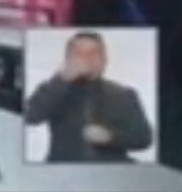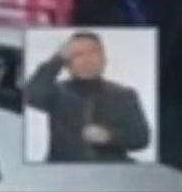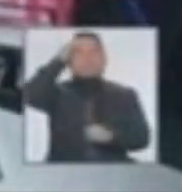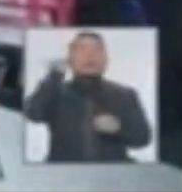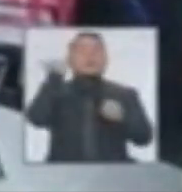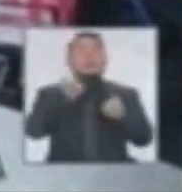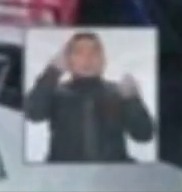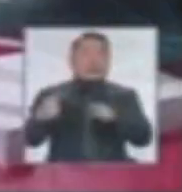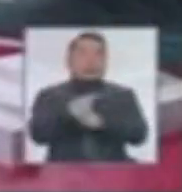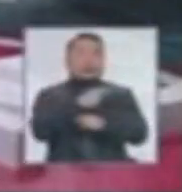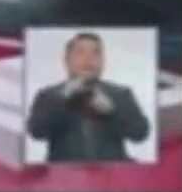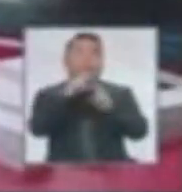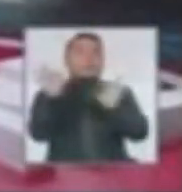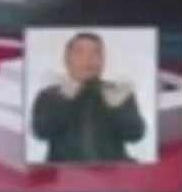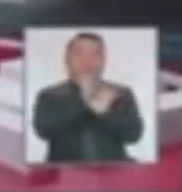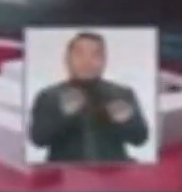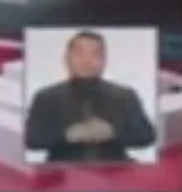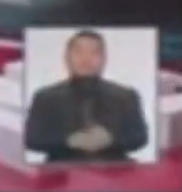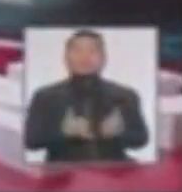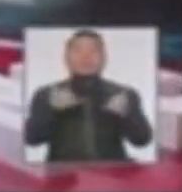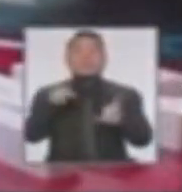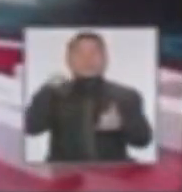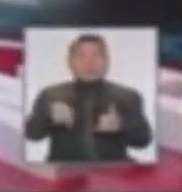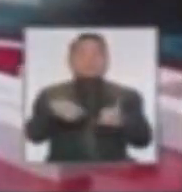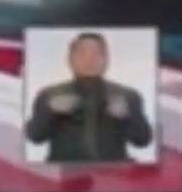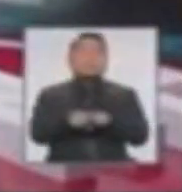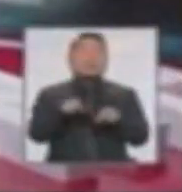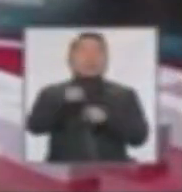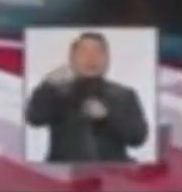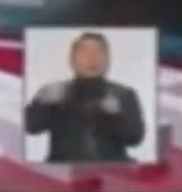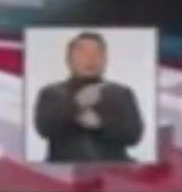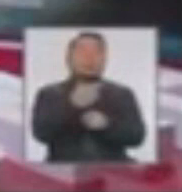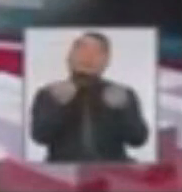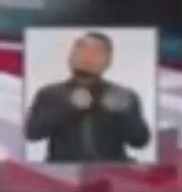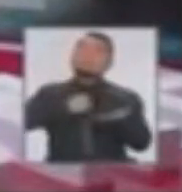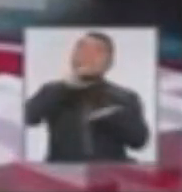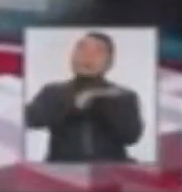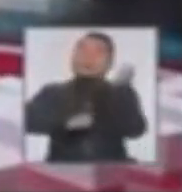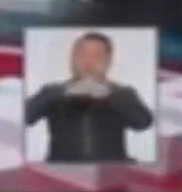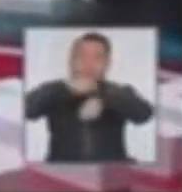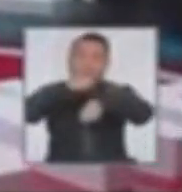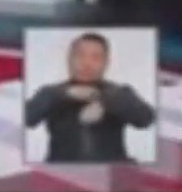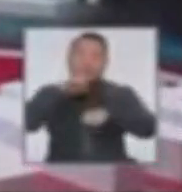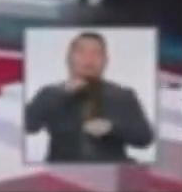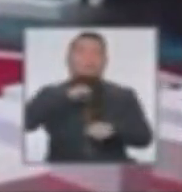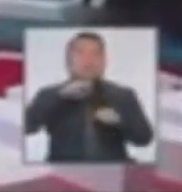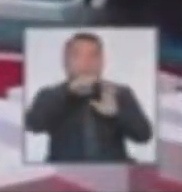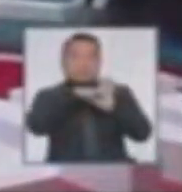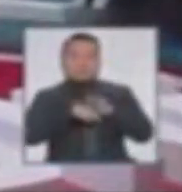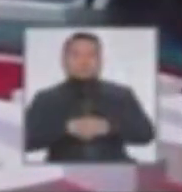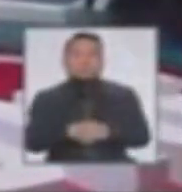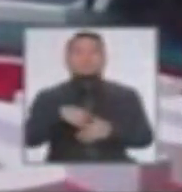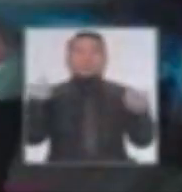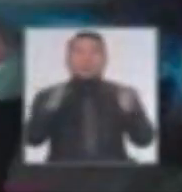idea, y lo importante es que los peruanos entiendan las propuestas, que le digamos de frente qué es lo que queremos hacer para cambiar el Perú. Estaba viendo